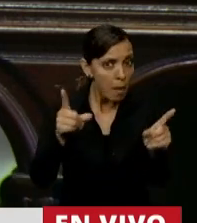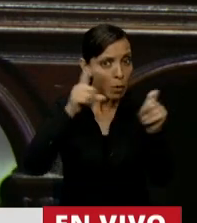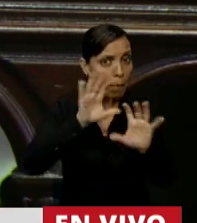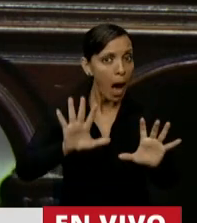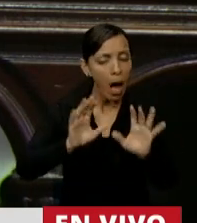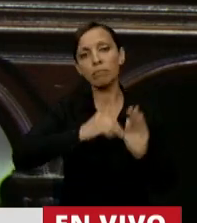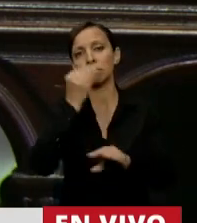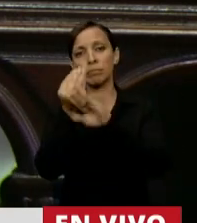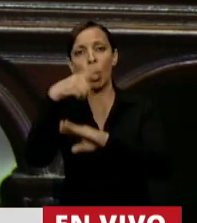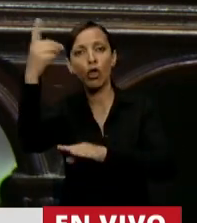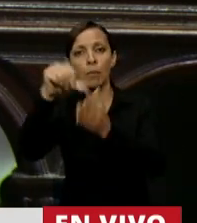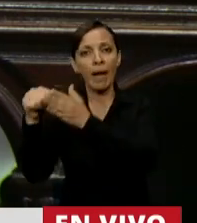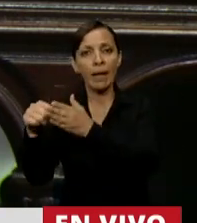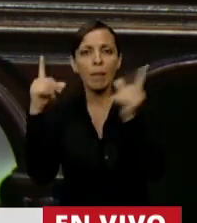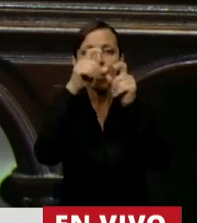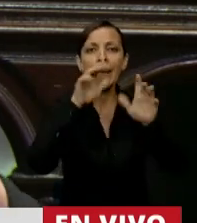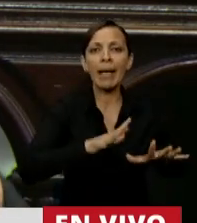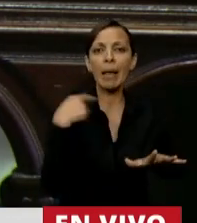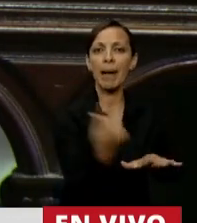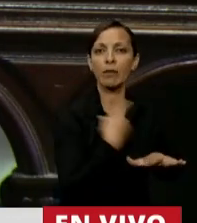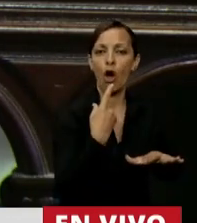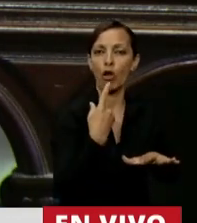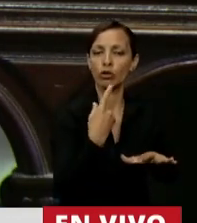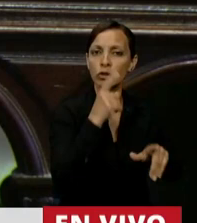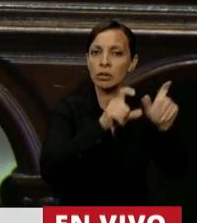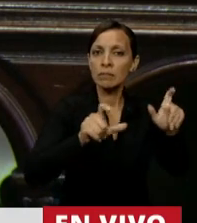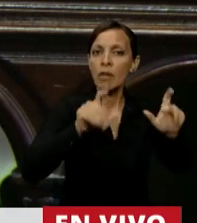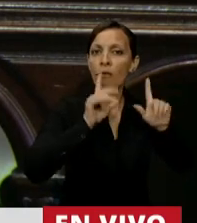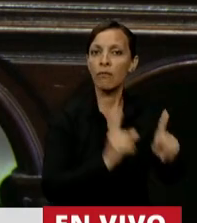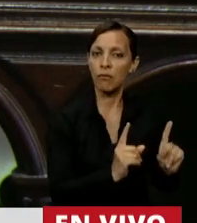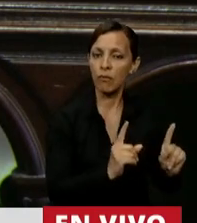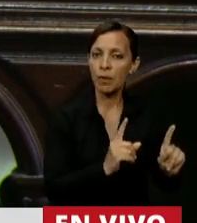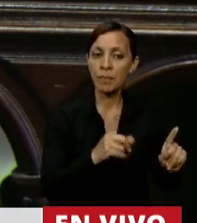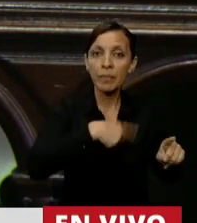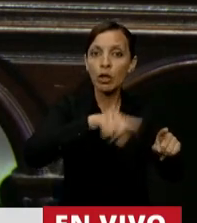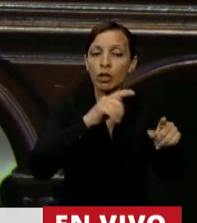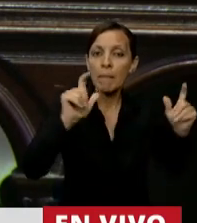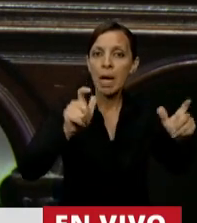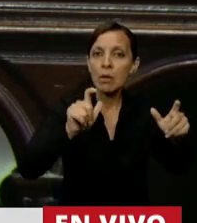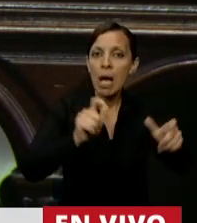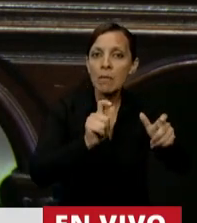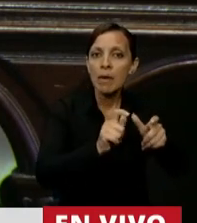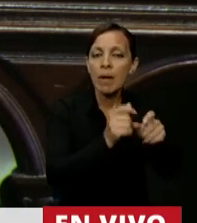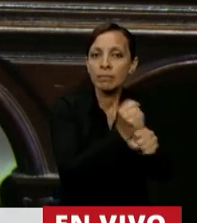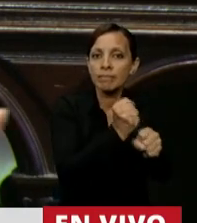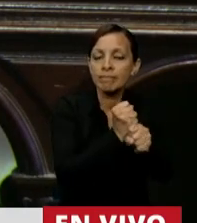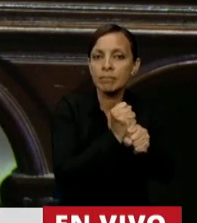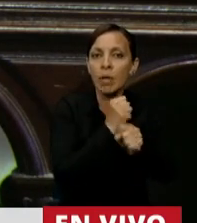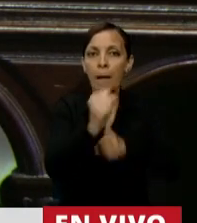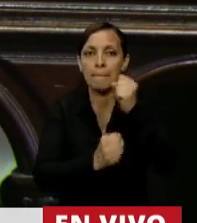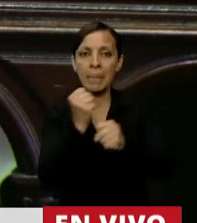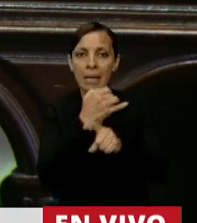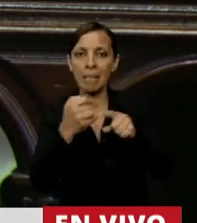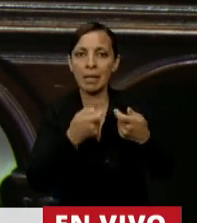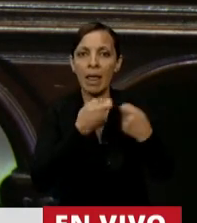El problema es para todos nosotros, para los que nos quedamos, los que cada vez tendremos menos empleo, las pymes que no van a